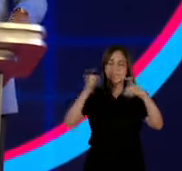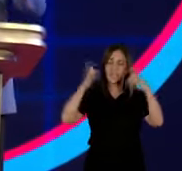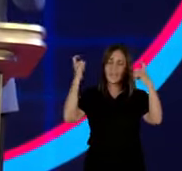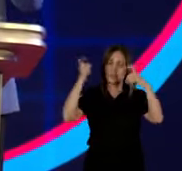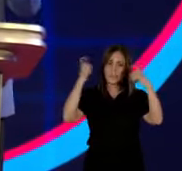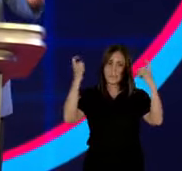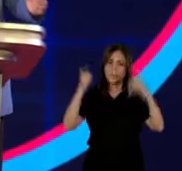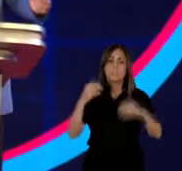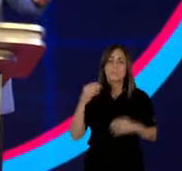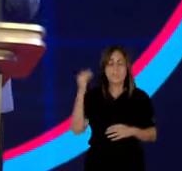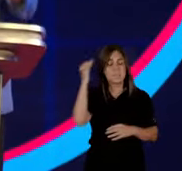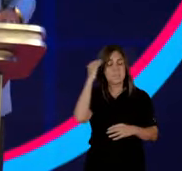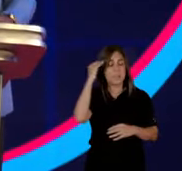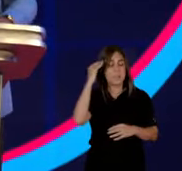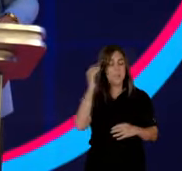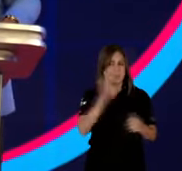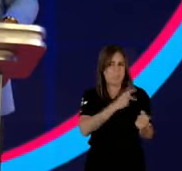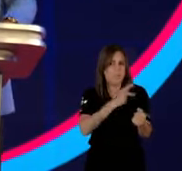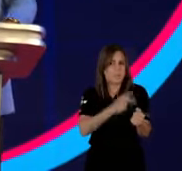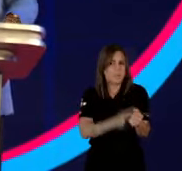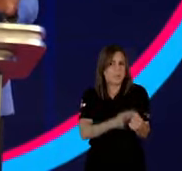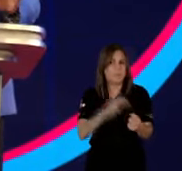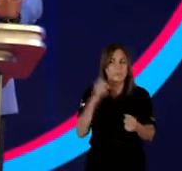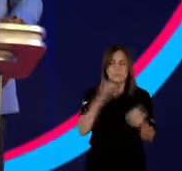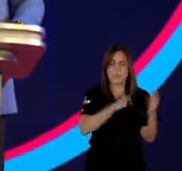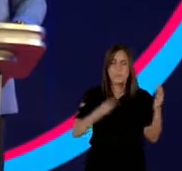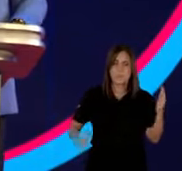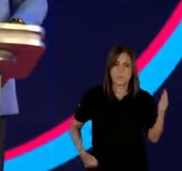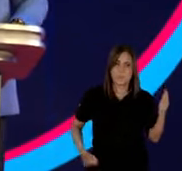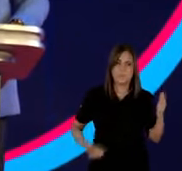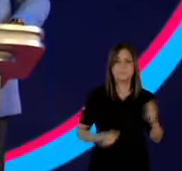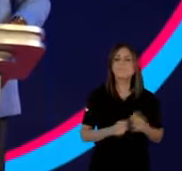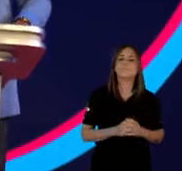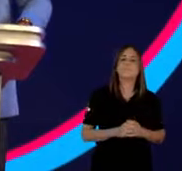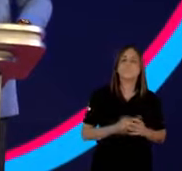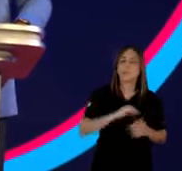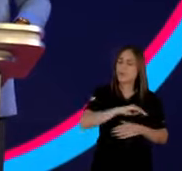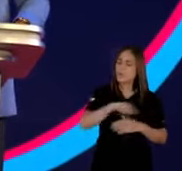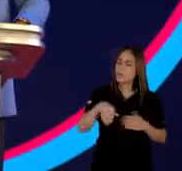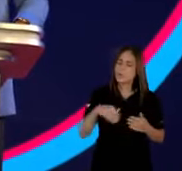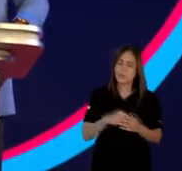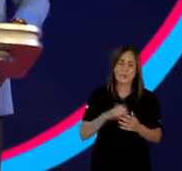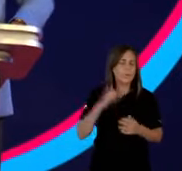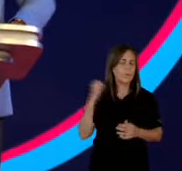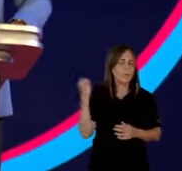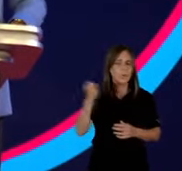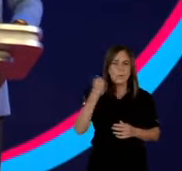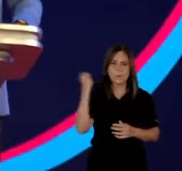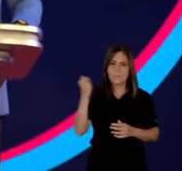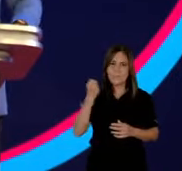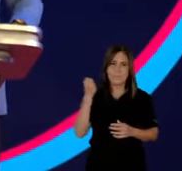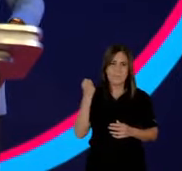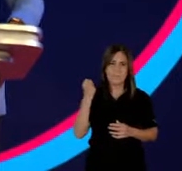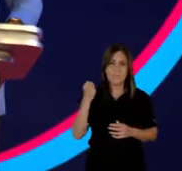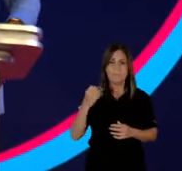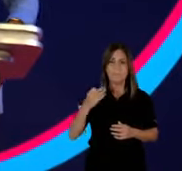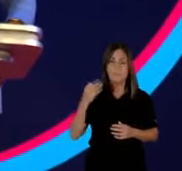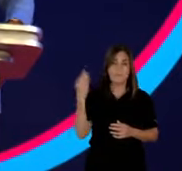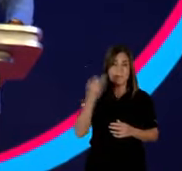en el Señor en la mañana e igualmente en la noche. Y como todos los viernes, la generación Antorcha en su culto